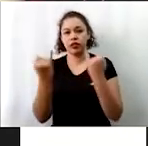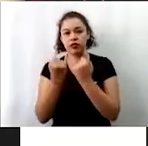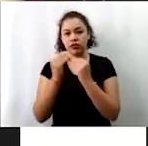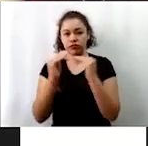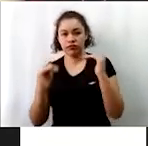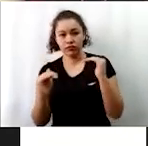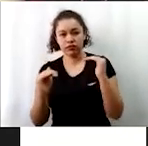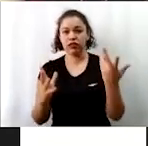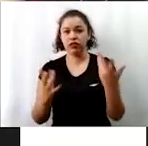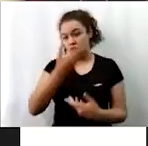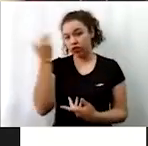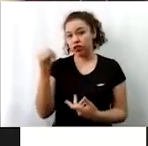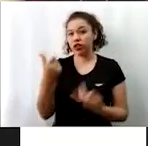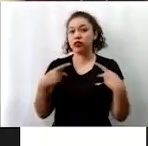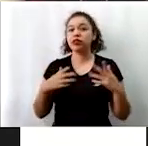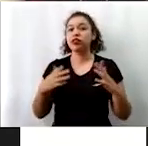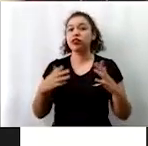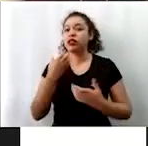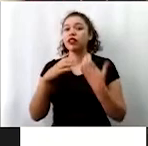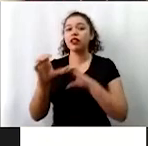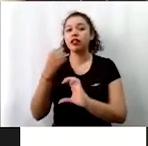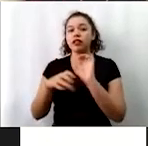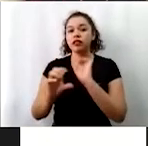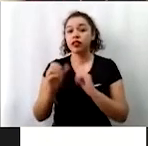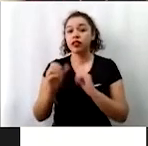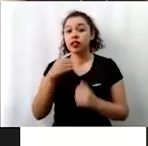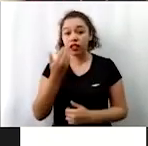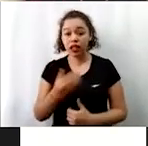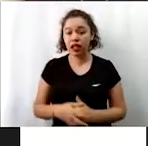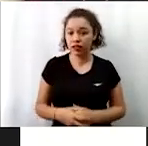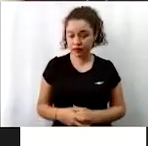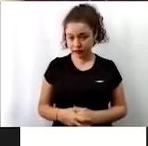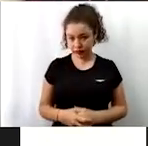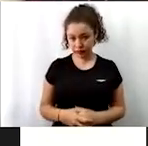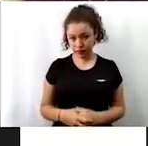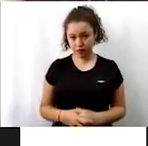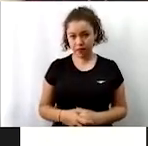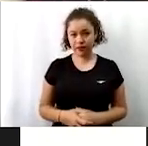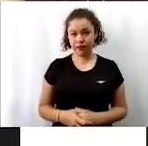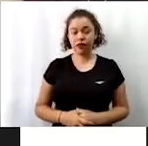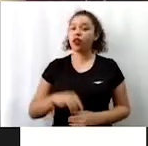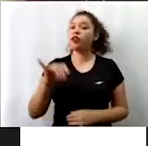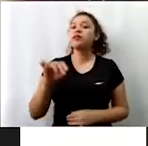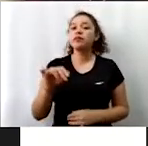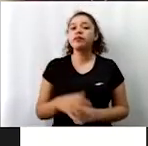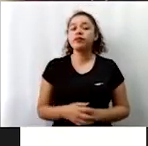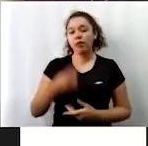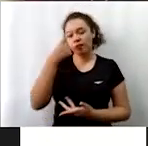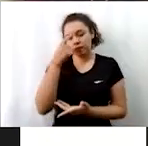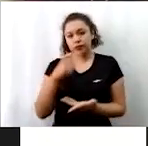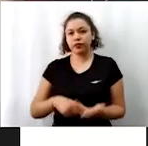comentario. Adelante en abrir su micro. Sí, bueno, creo que pues empezando porque